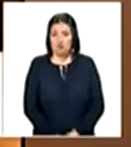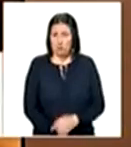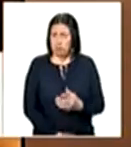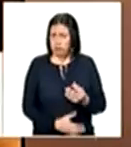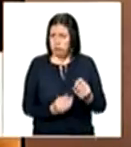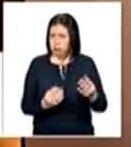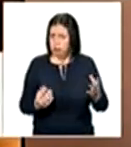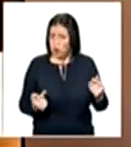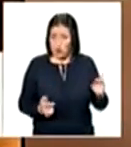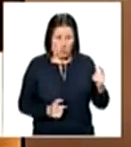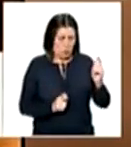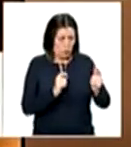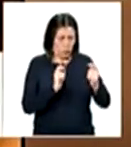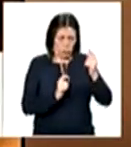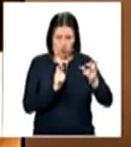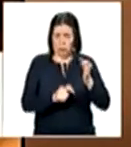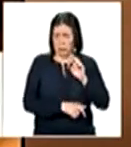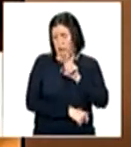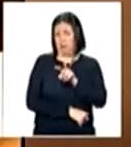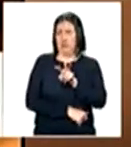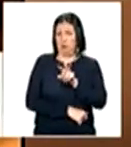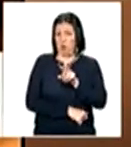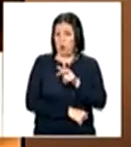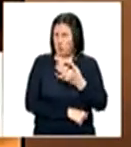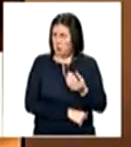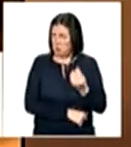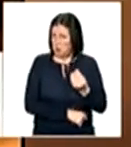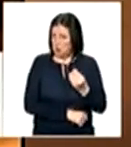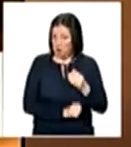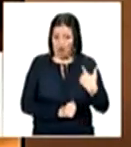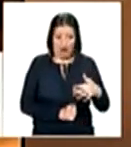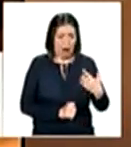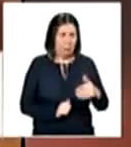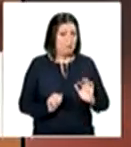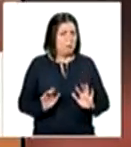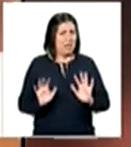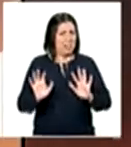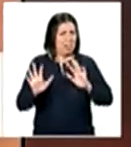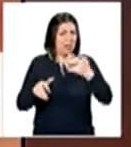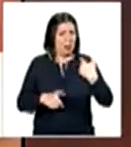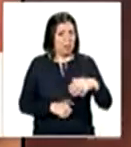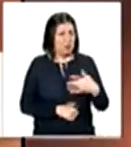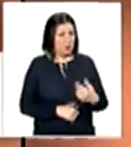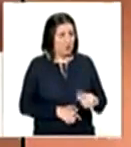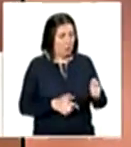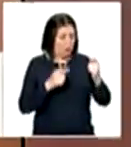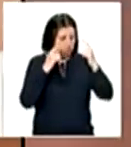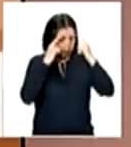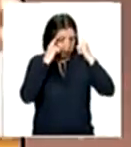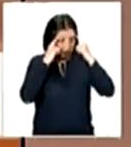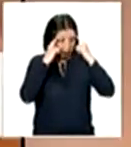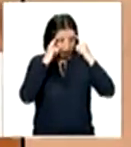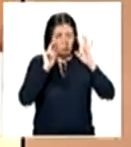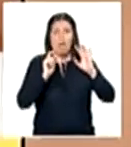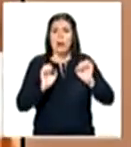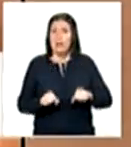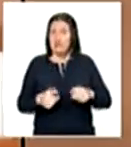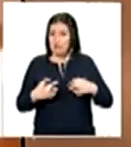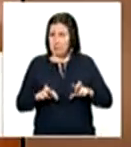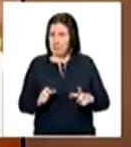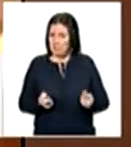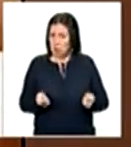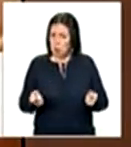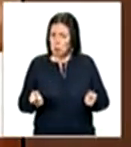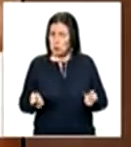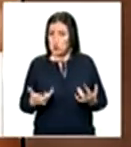Decenas de turistas han considerado que este hecho se debe a un milagro o a los grandes poderes psíquicos del monje que le permiten controlar